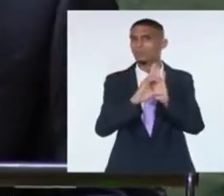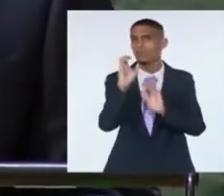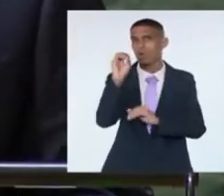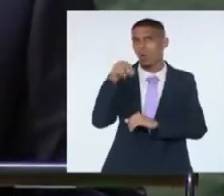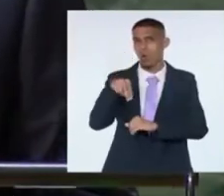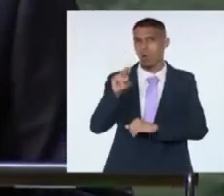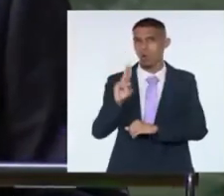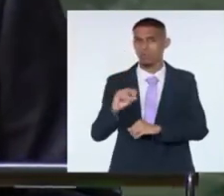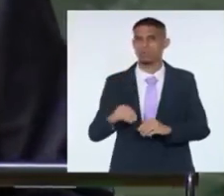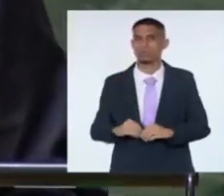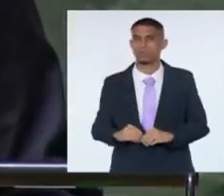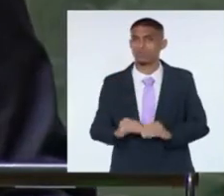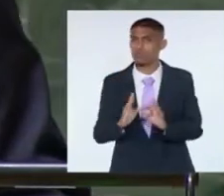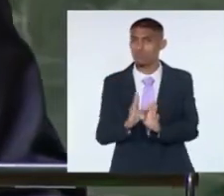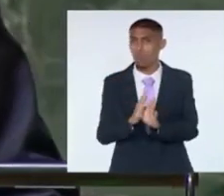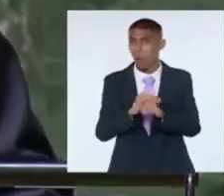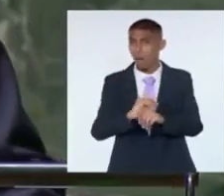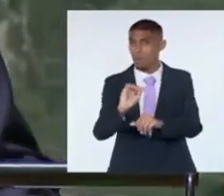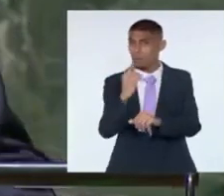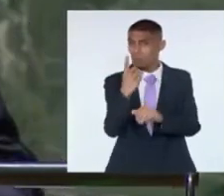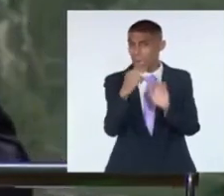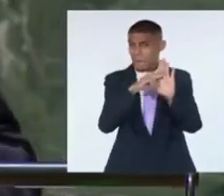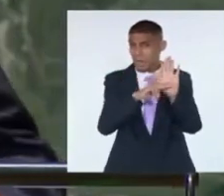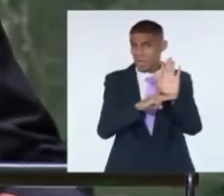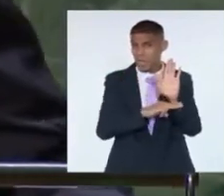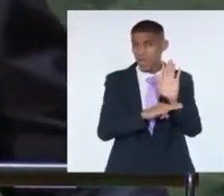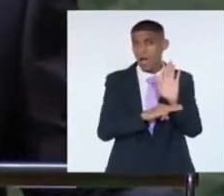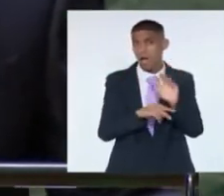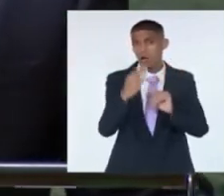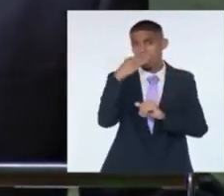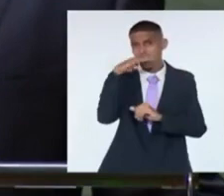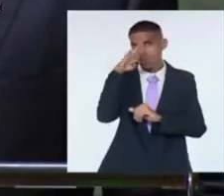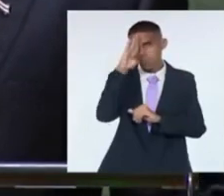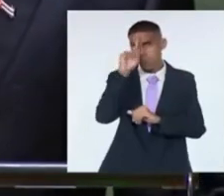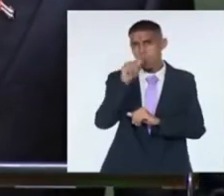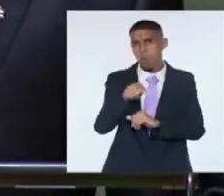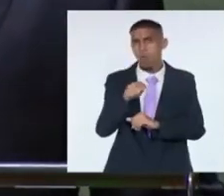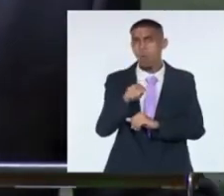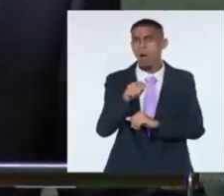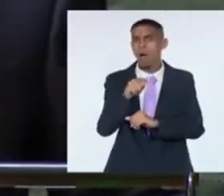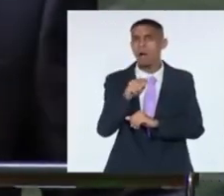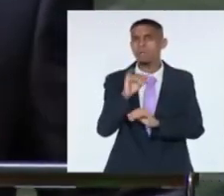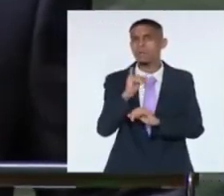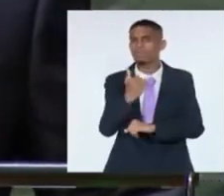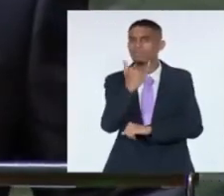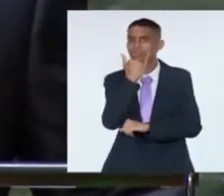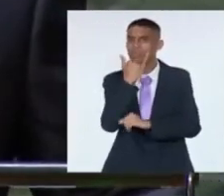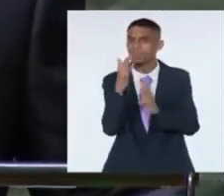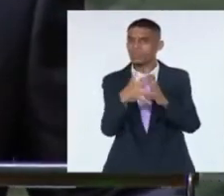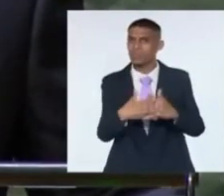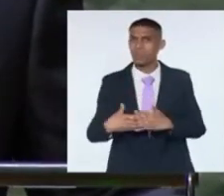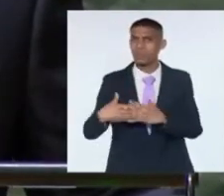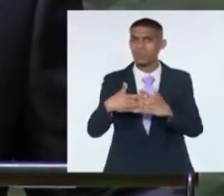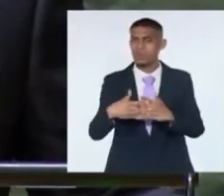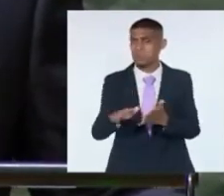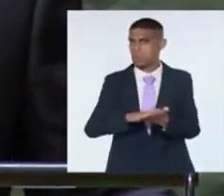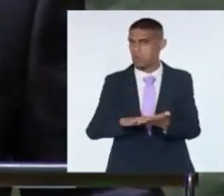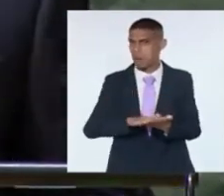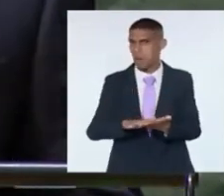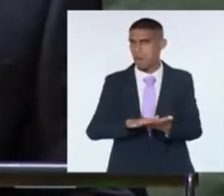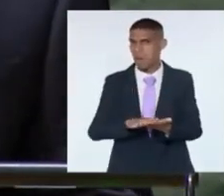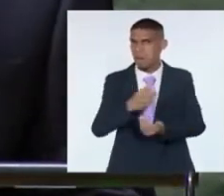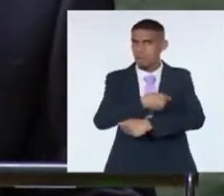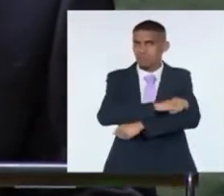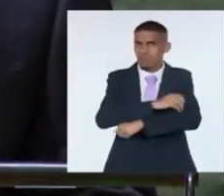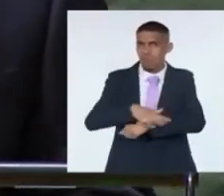no existe una sola medida o acción de Cuba para dañar a los Estados Unidos para perjudicar a sus